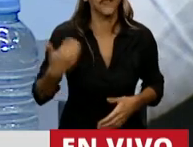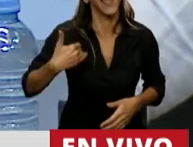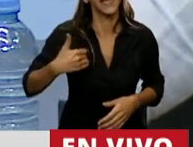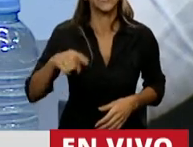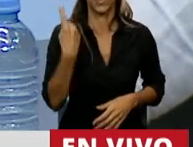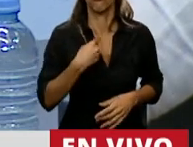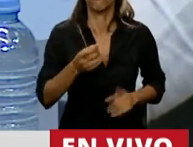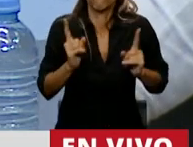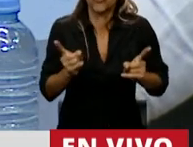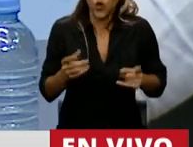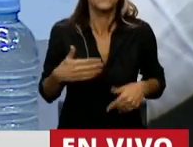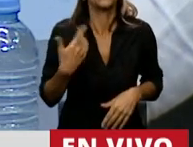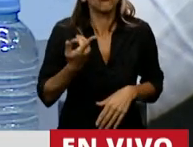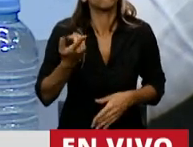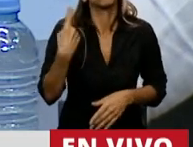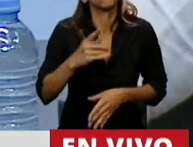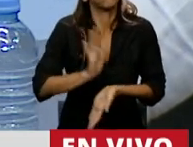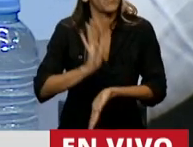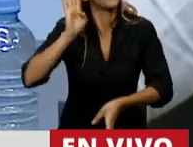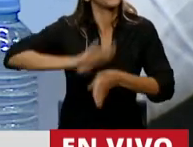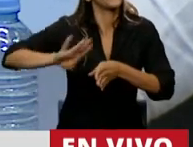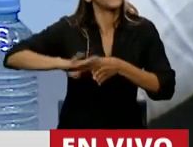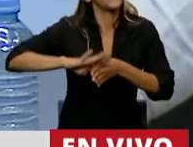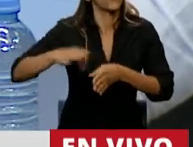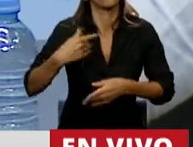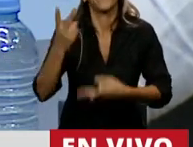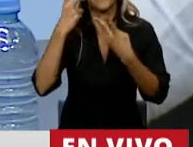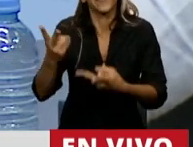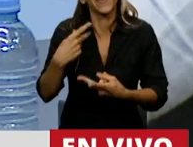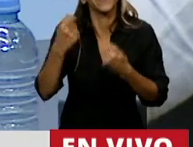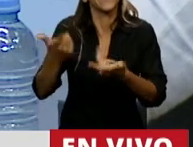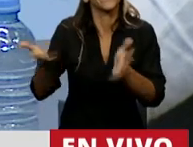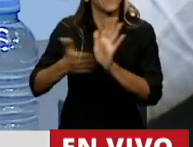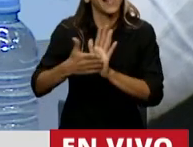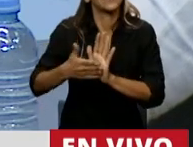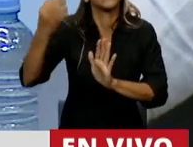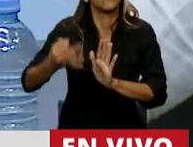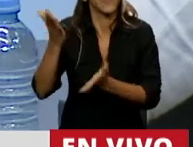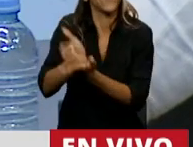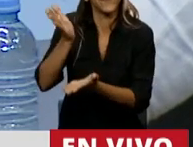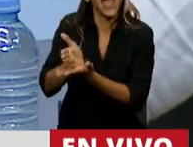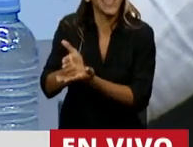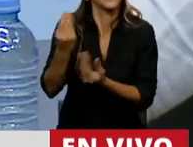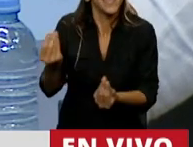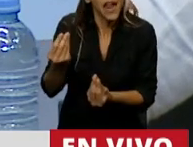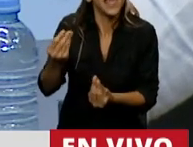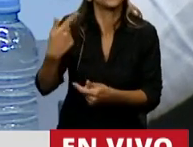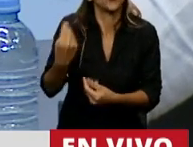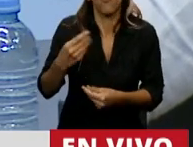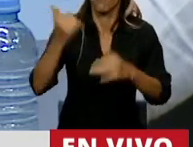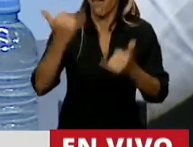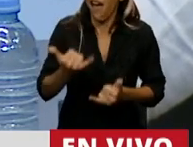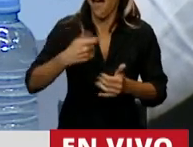como legisladores estamos en deuda con la obligación de reconocer y garantizar un derecho constitucionalizado a través de la incorporación de los